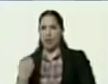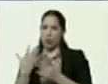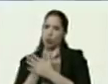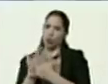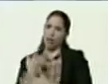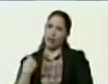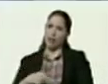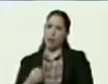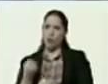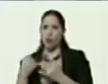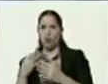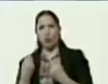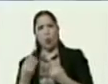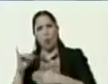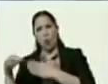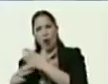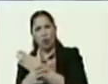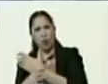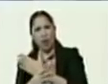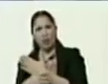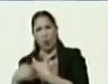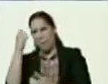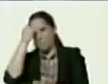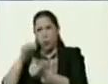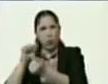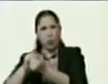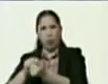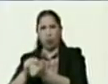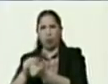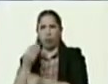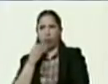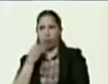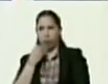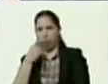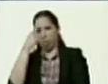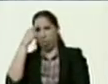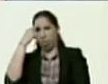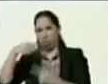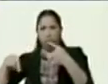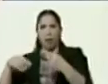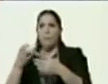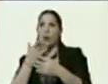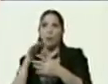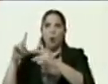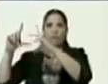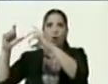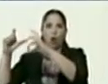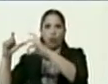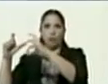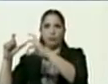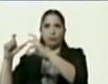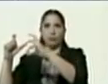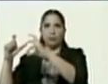mucho, ¿cómo es que Juan Guaidó es tan torpe, tan tonto, tan estúpido, como para tomarse una fotografía con cuatro de los